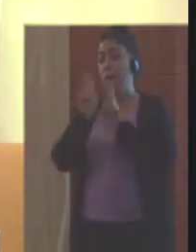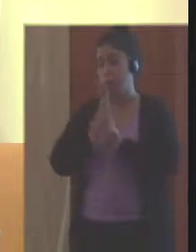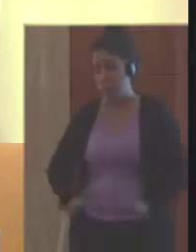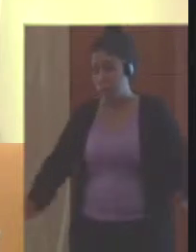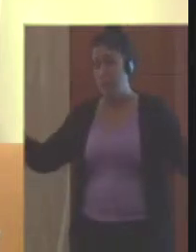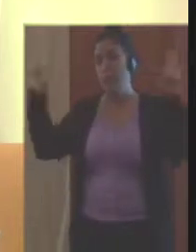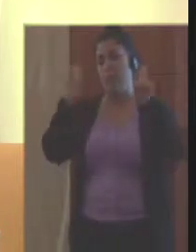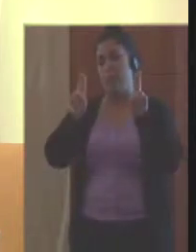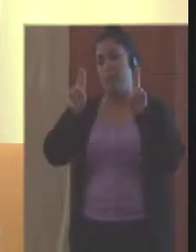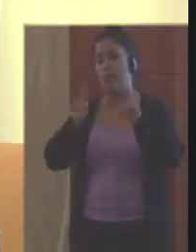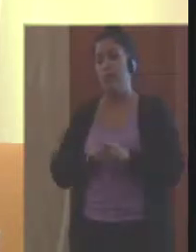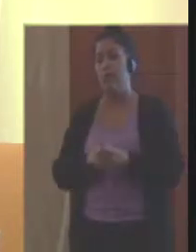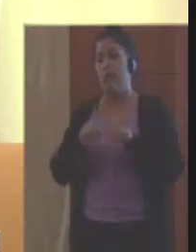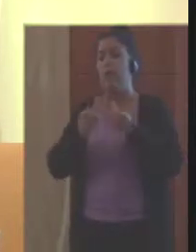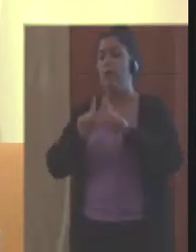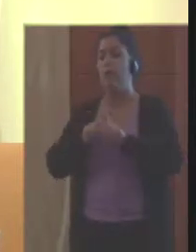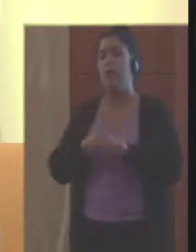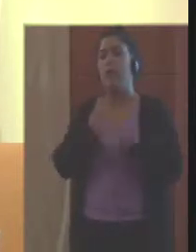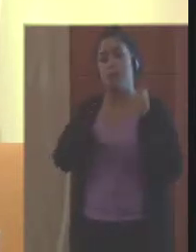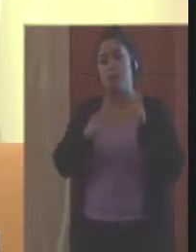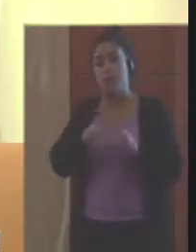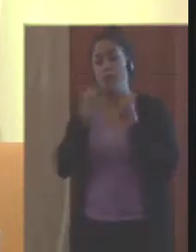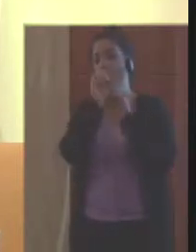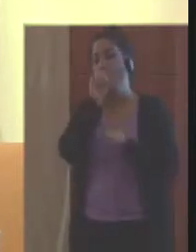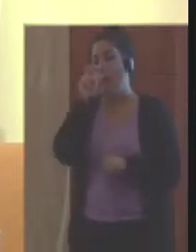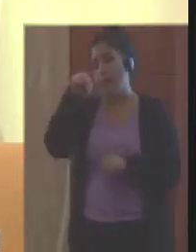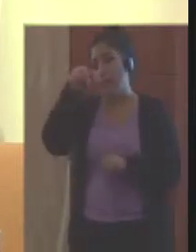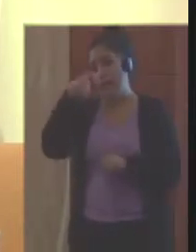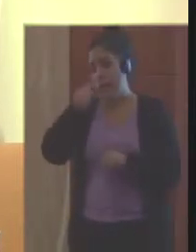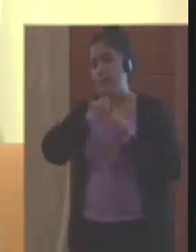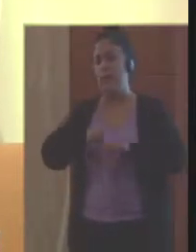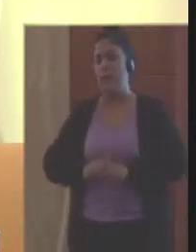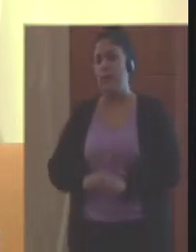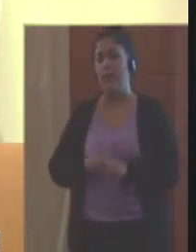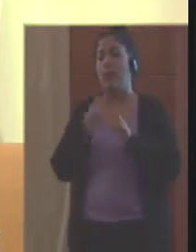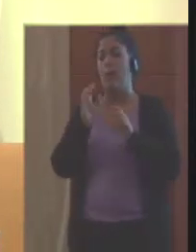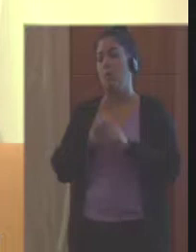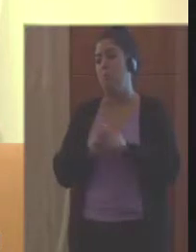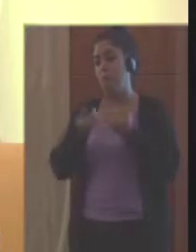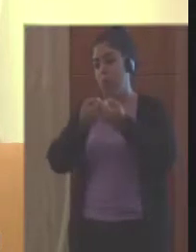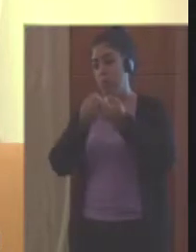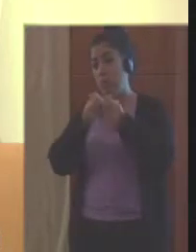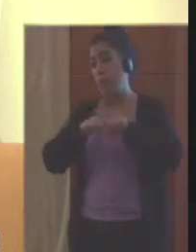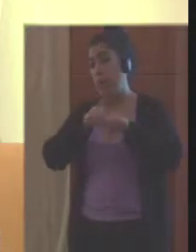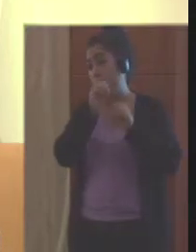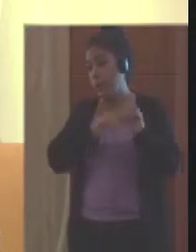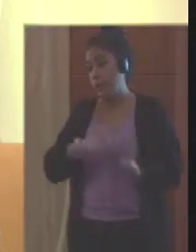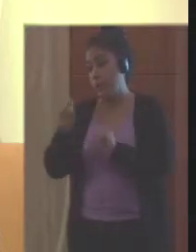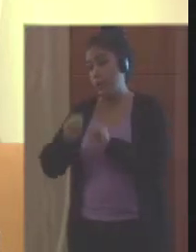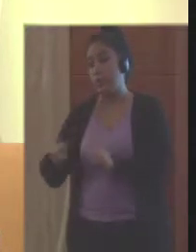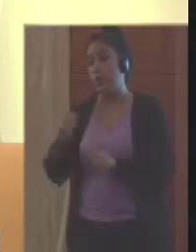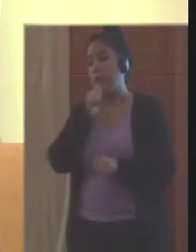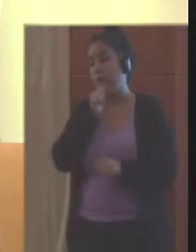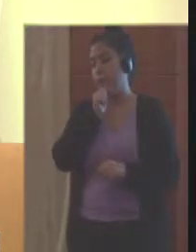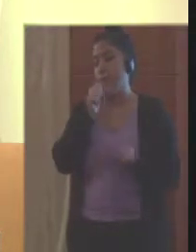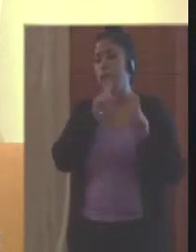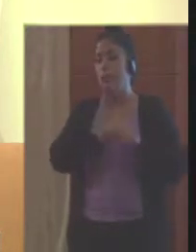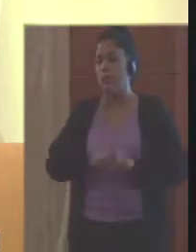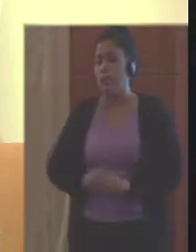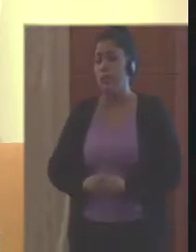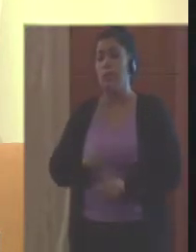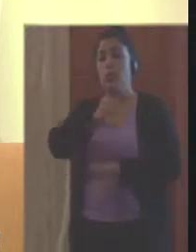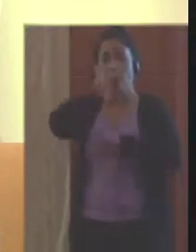y las de la sociedad civil, ONG privadas, han liderado y están